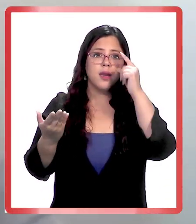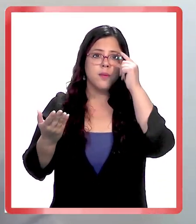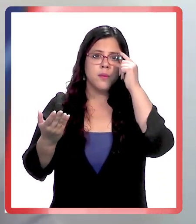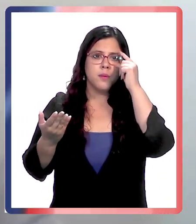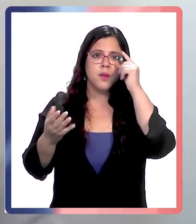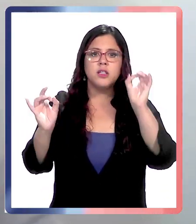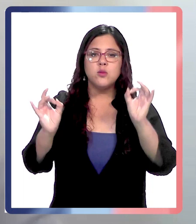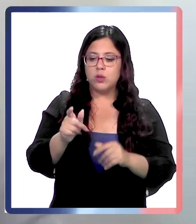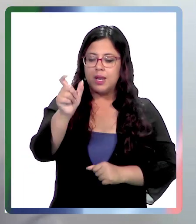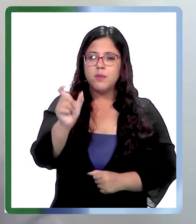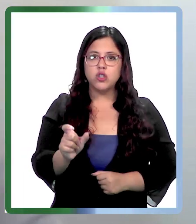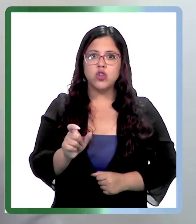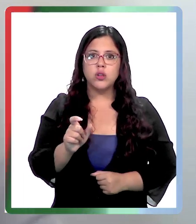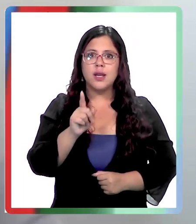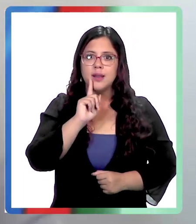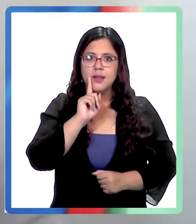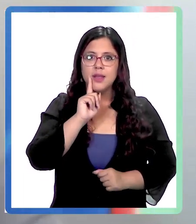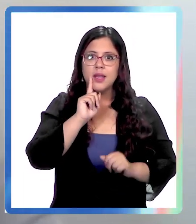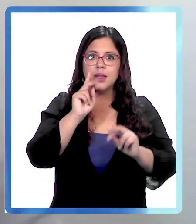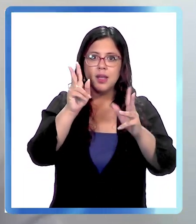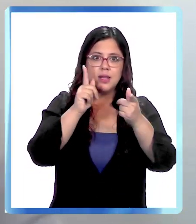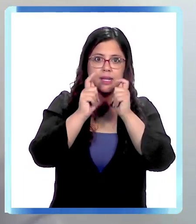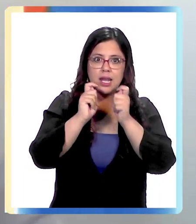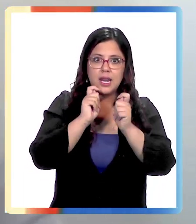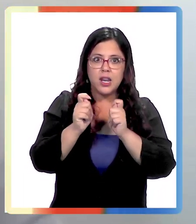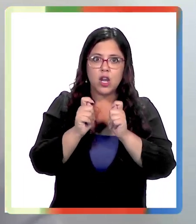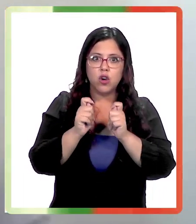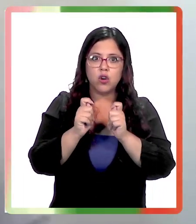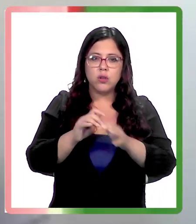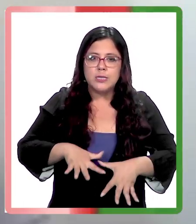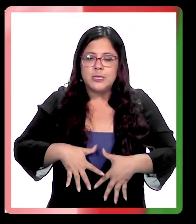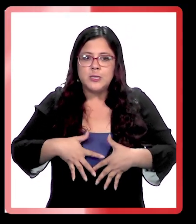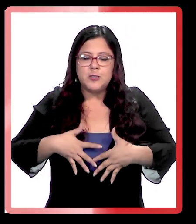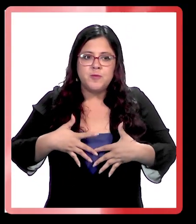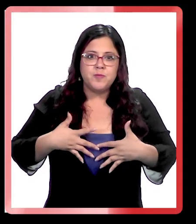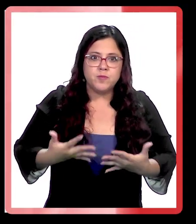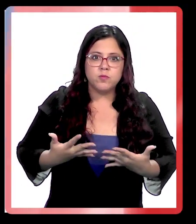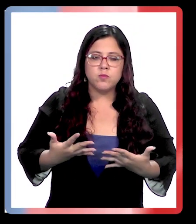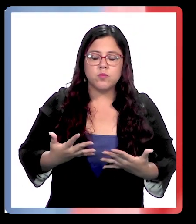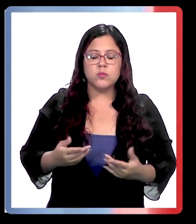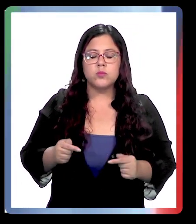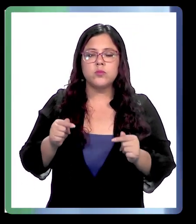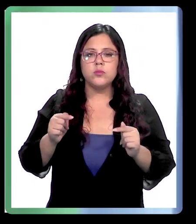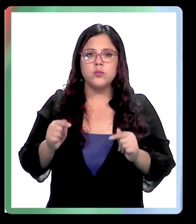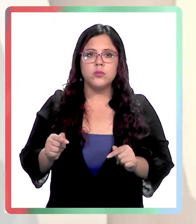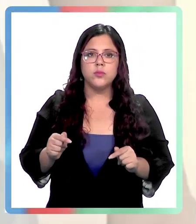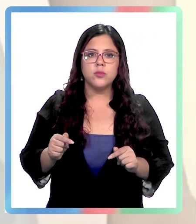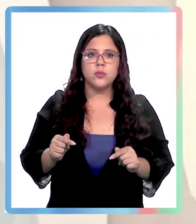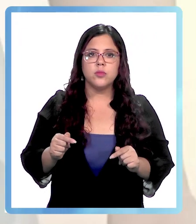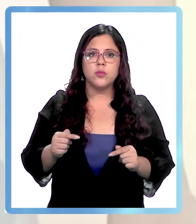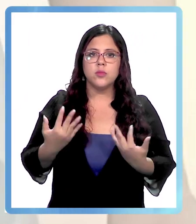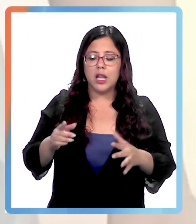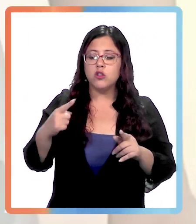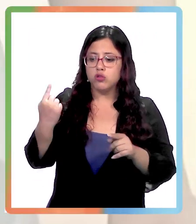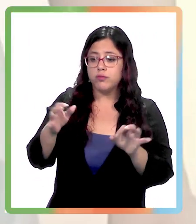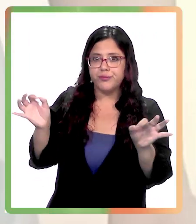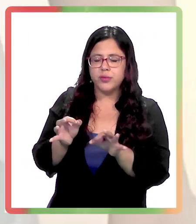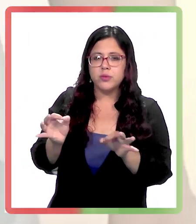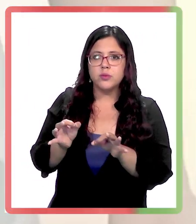es que si el paciente tiene factores de riesgo, o sea, tiene síntomas de alarma, que son los que nosotros